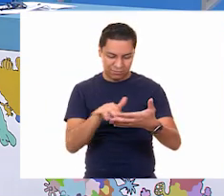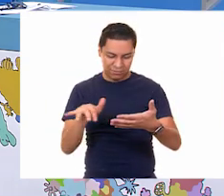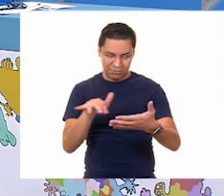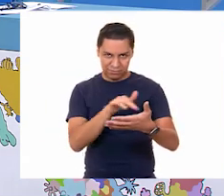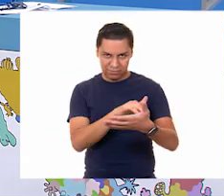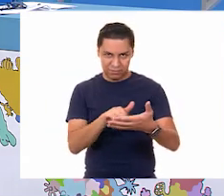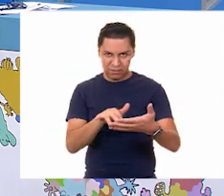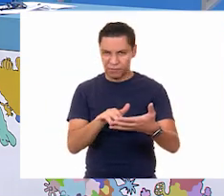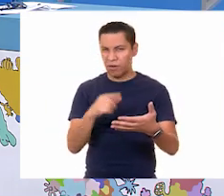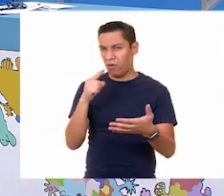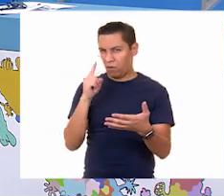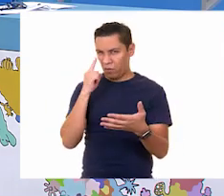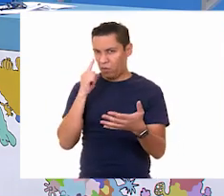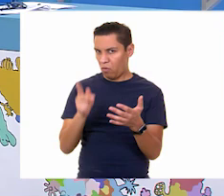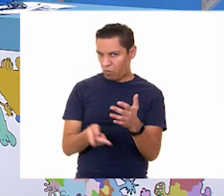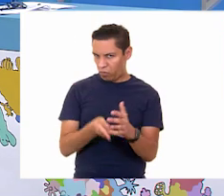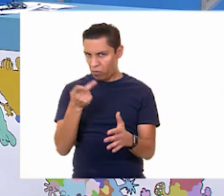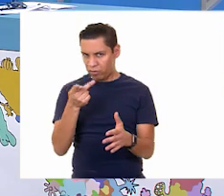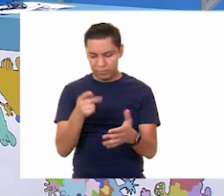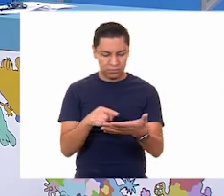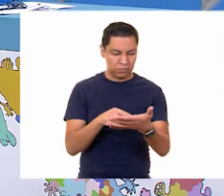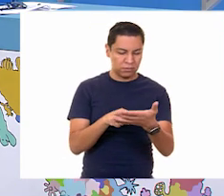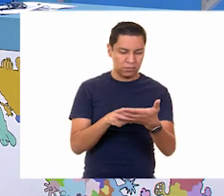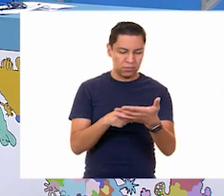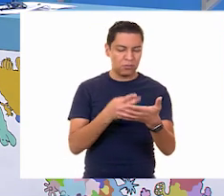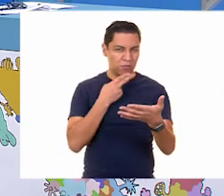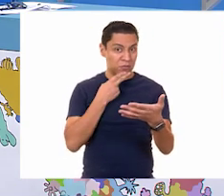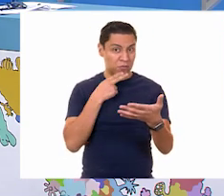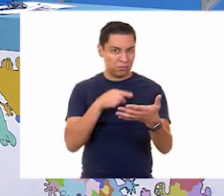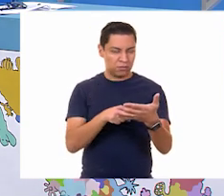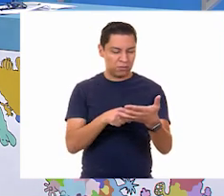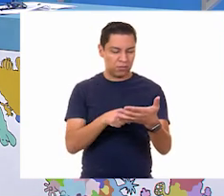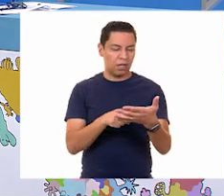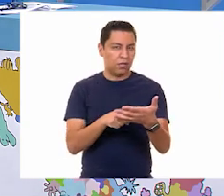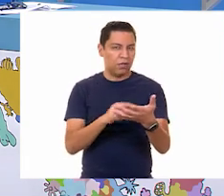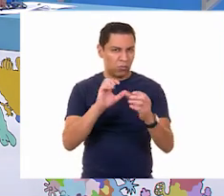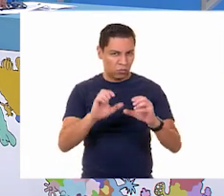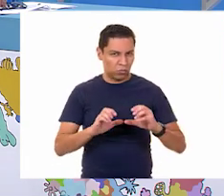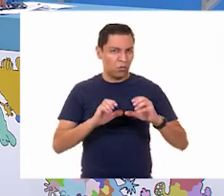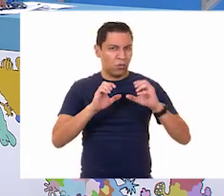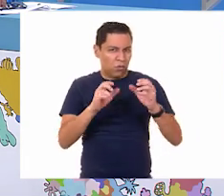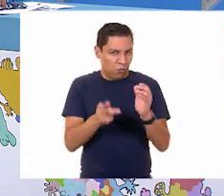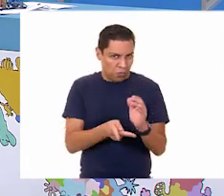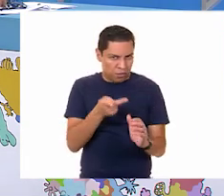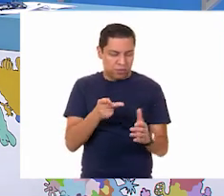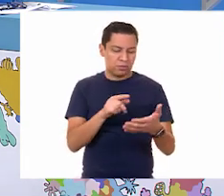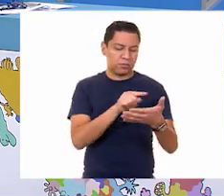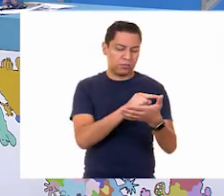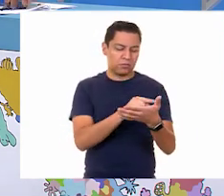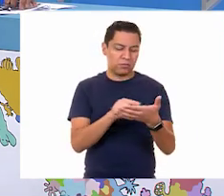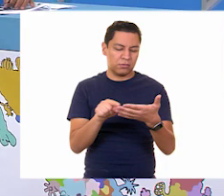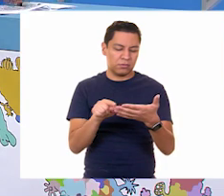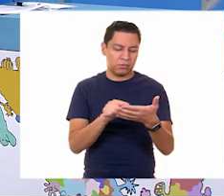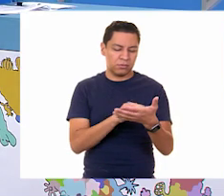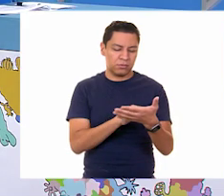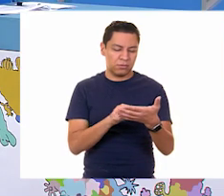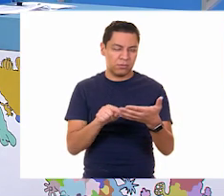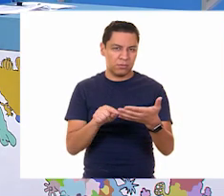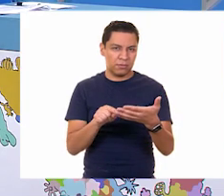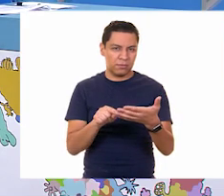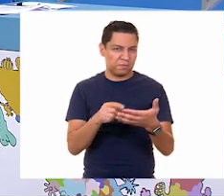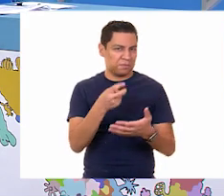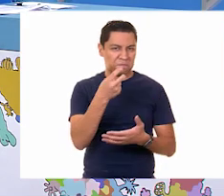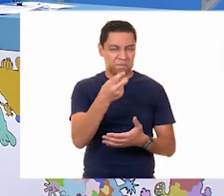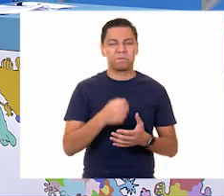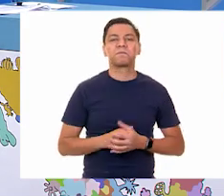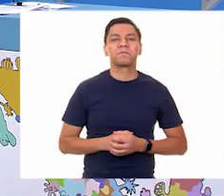Si confirmamos que realmente nos sirve, entonces ya lo leemos con mucho cuidado. Ok. Pero hoy vamos